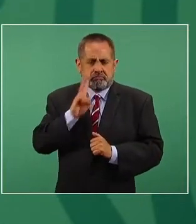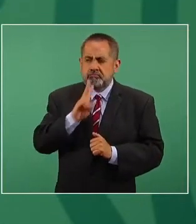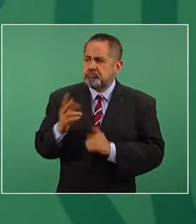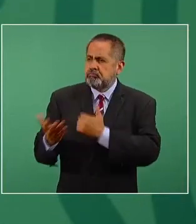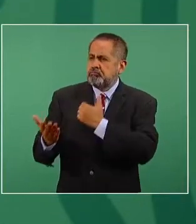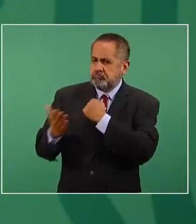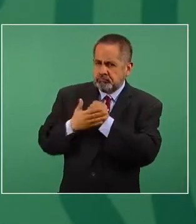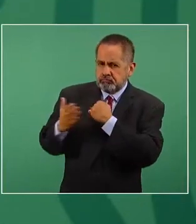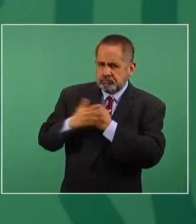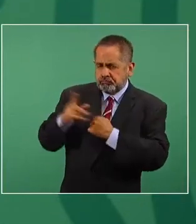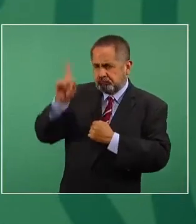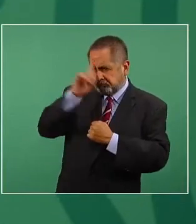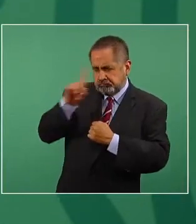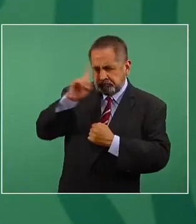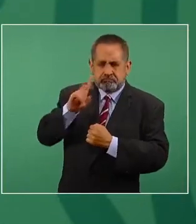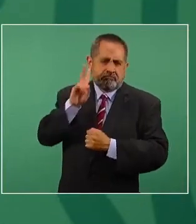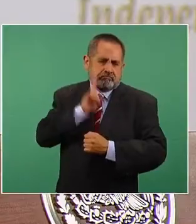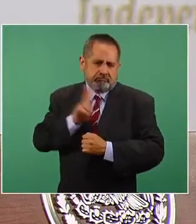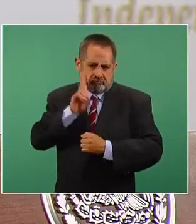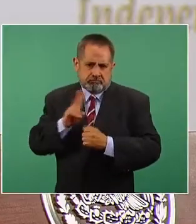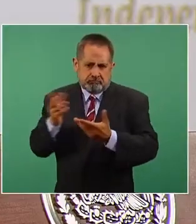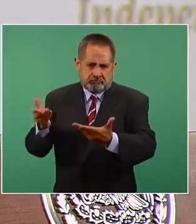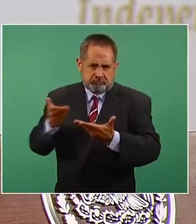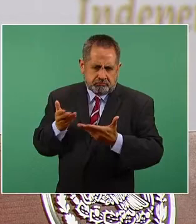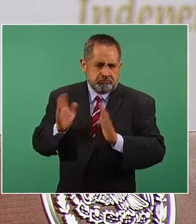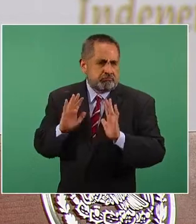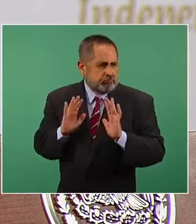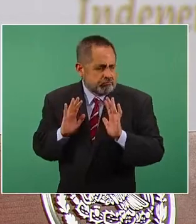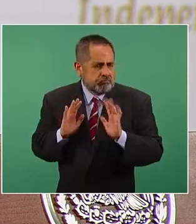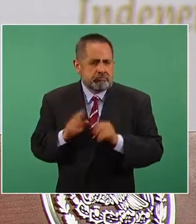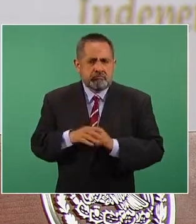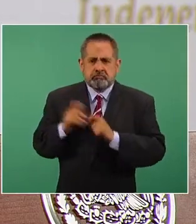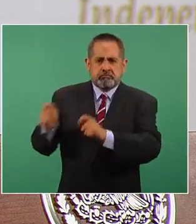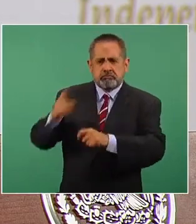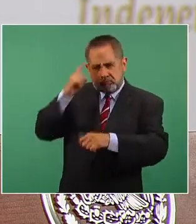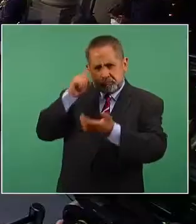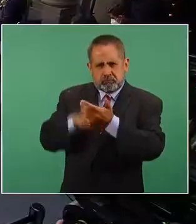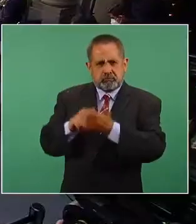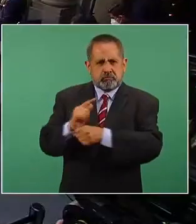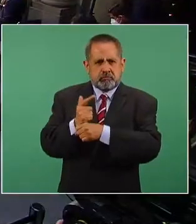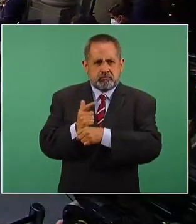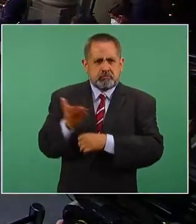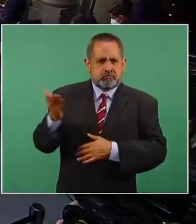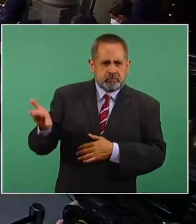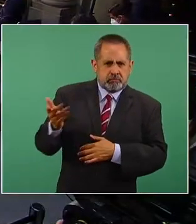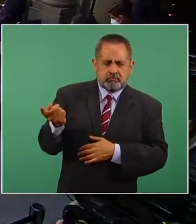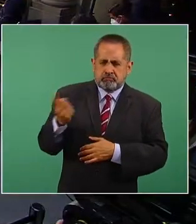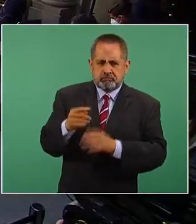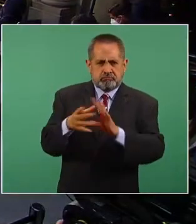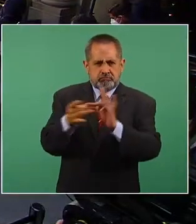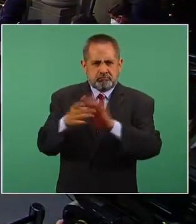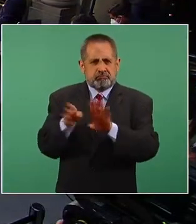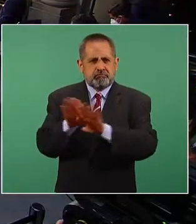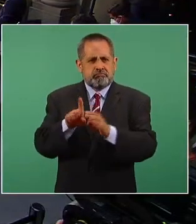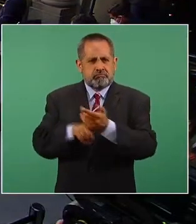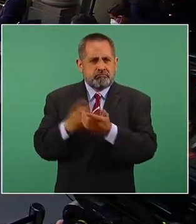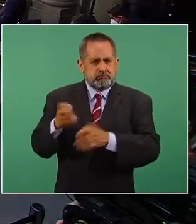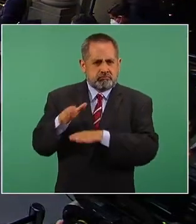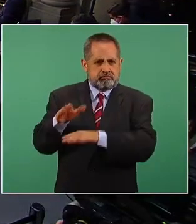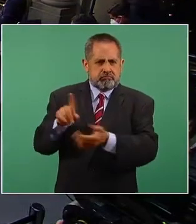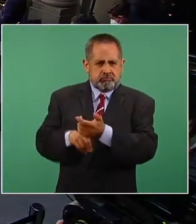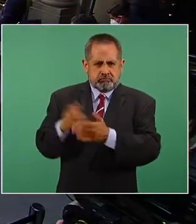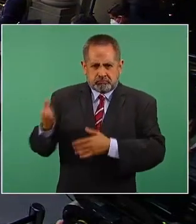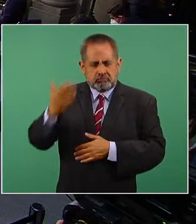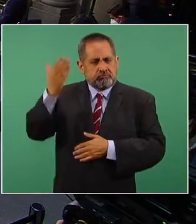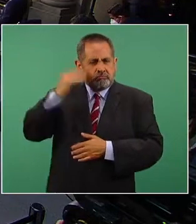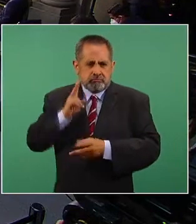la recomendación y yo creo que la licenciada puede explicar sobre esto, si